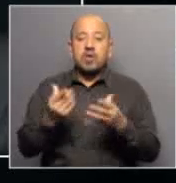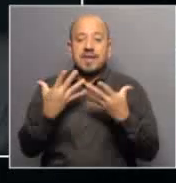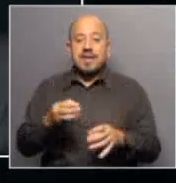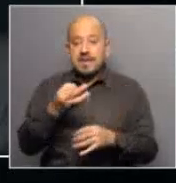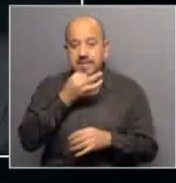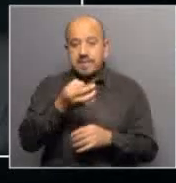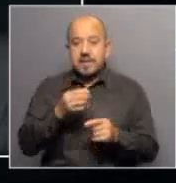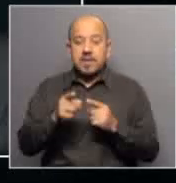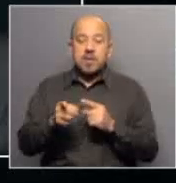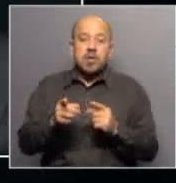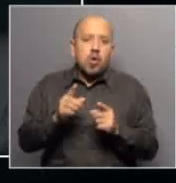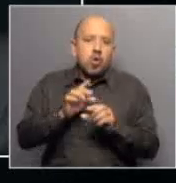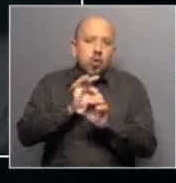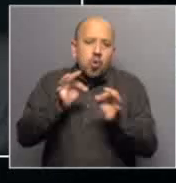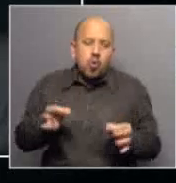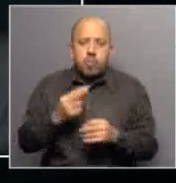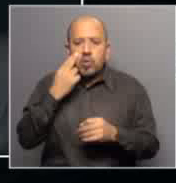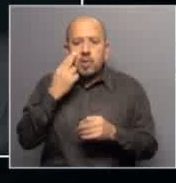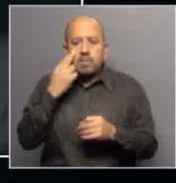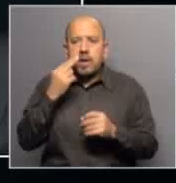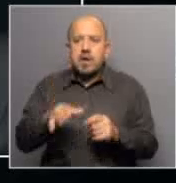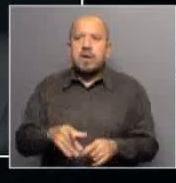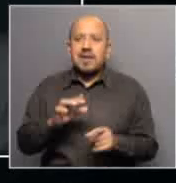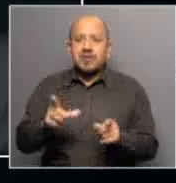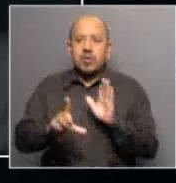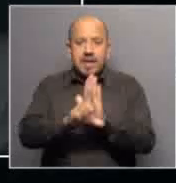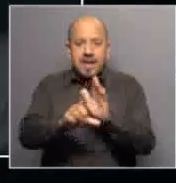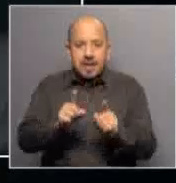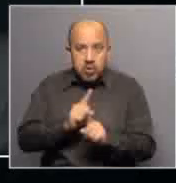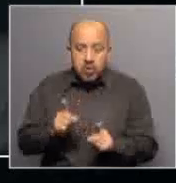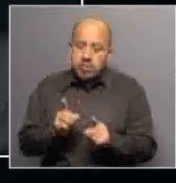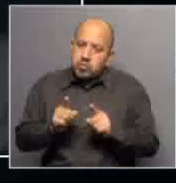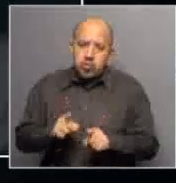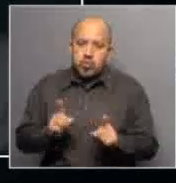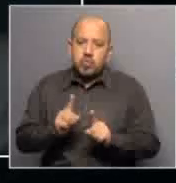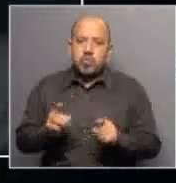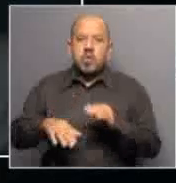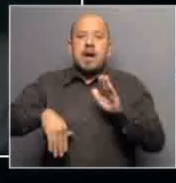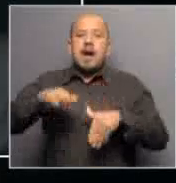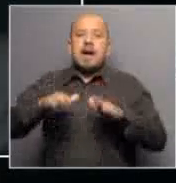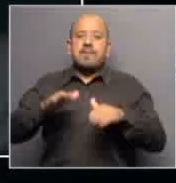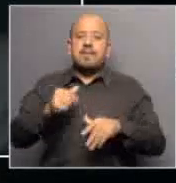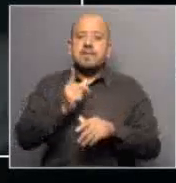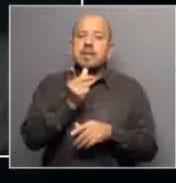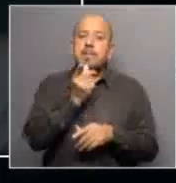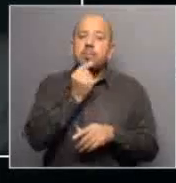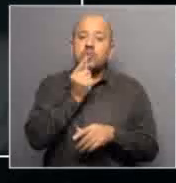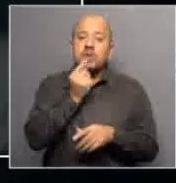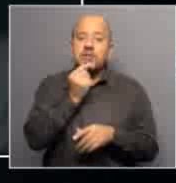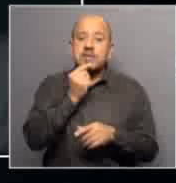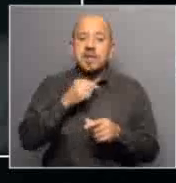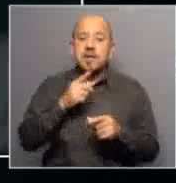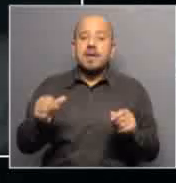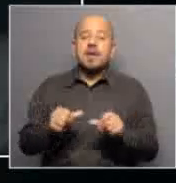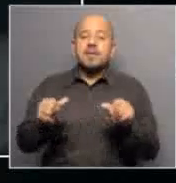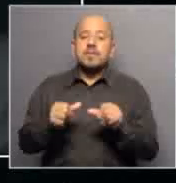sí o no tiene como consecuencia directa estar cometiendo un delito. Muchas veces la policía actúa con plantas